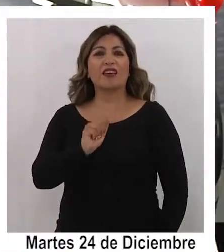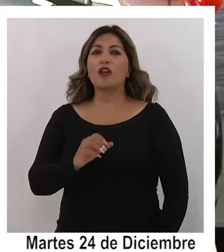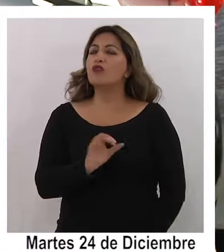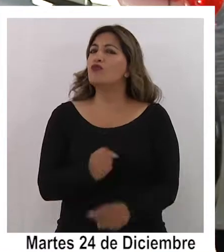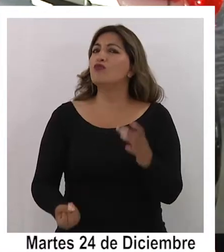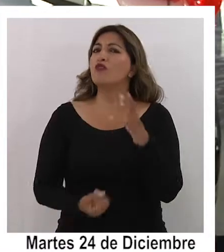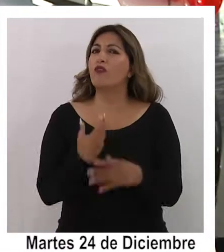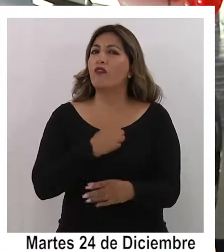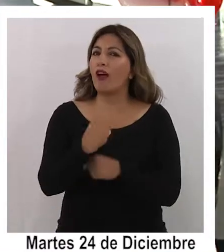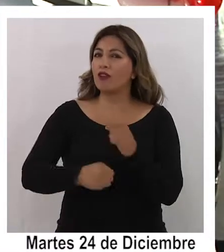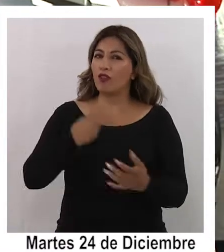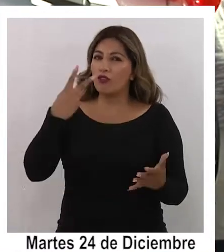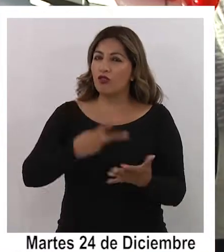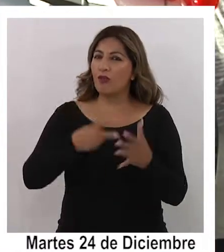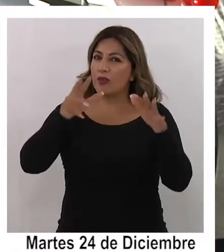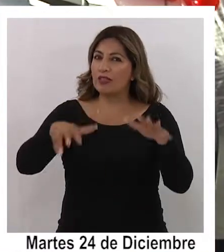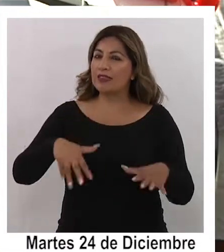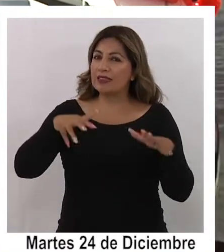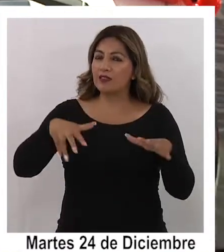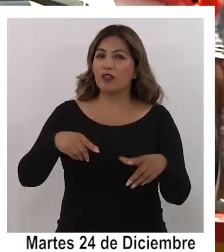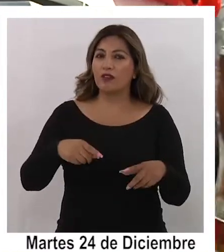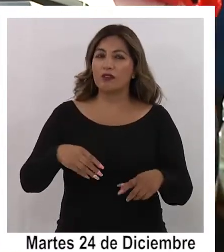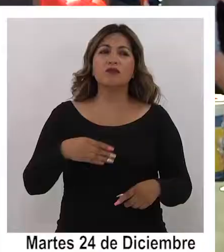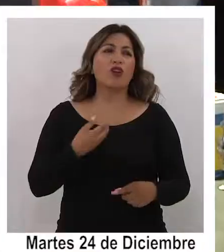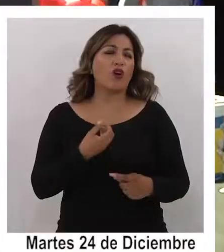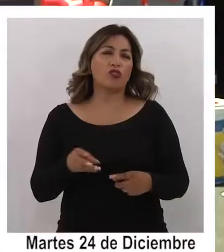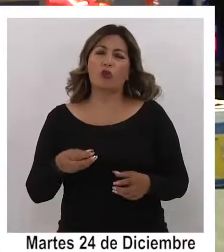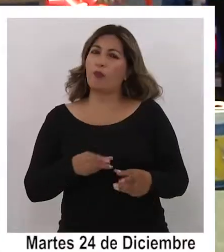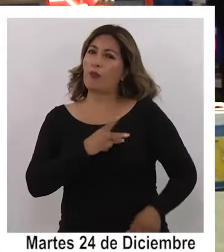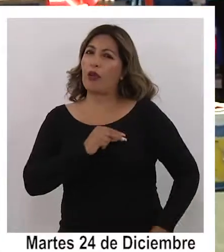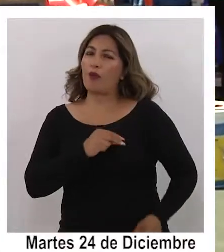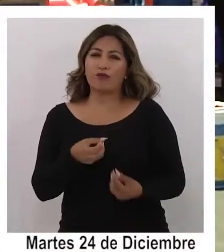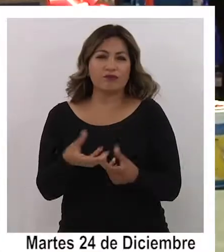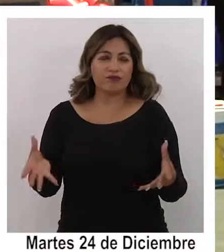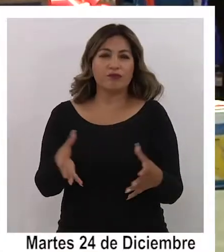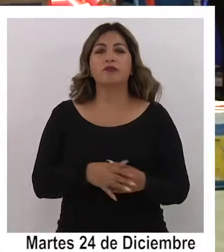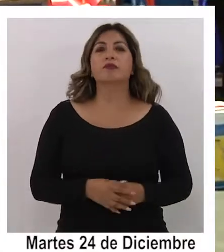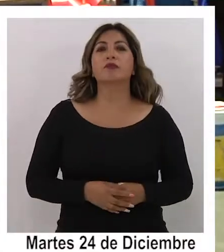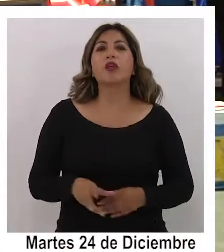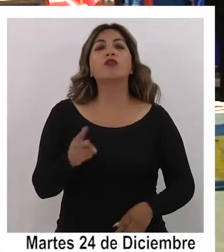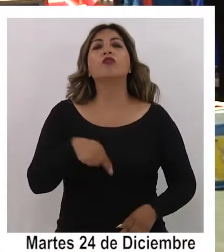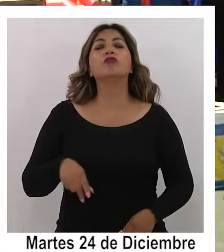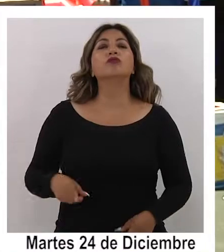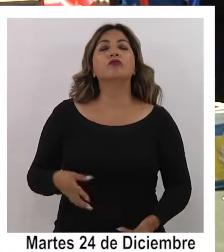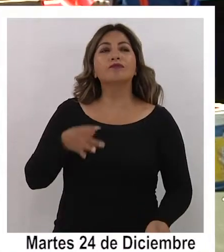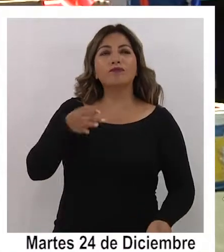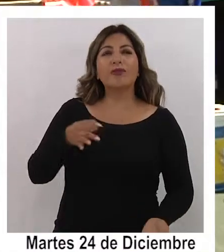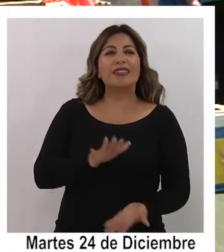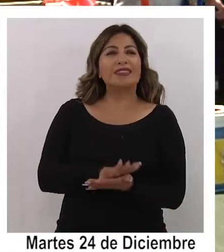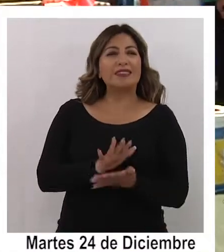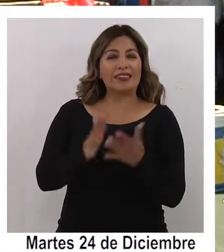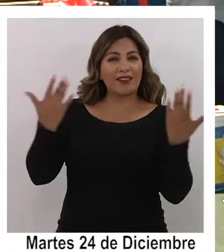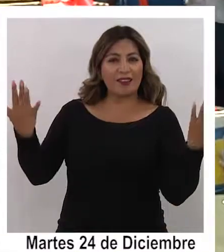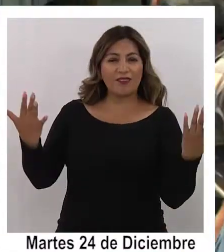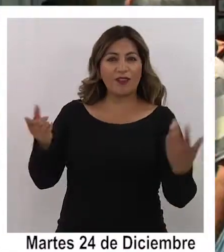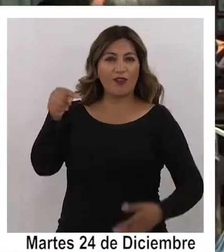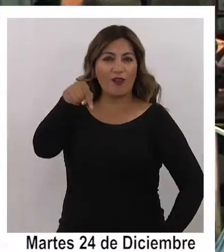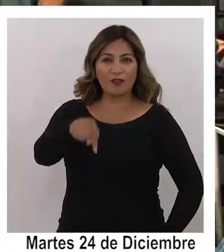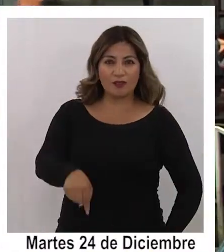Frontier 0 km año 2019, entre otros numerosos premios. Estamos acá